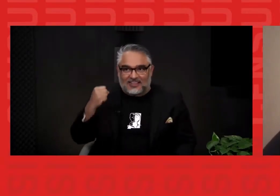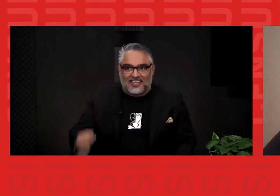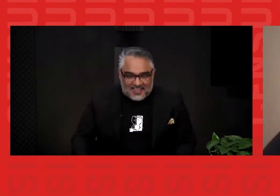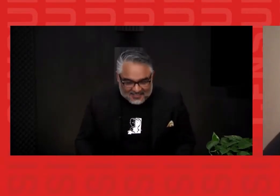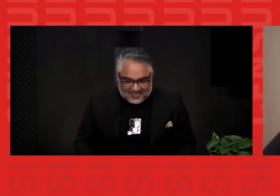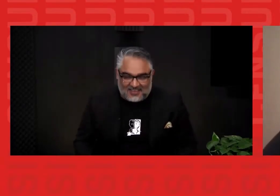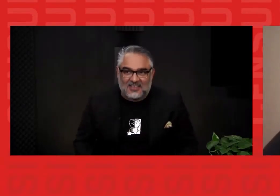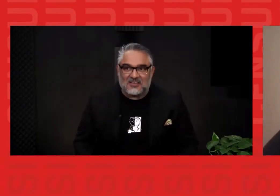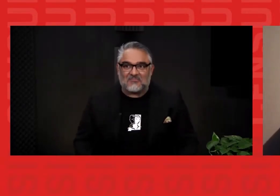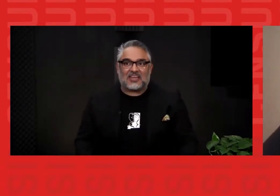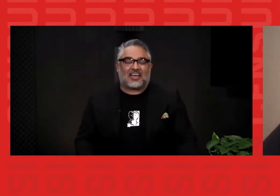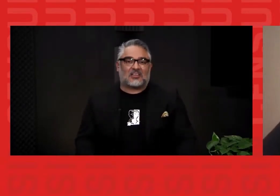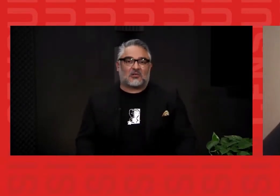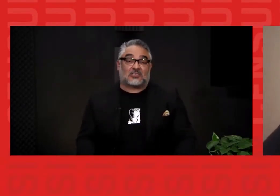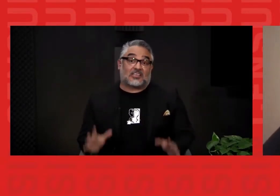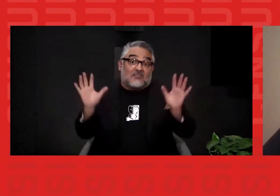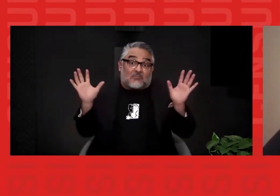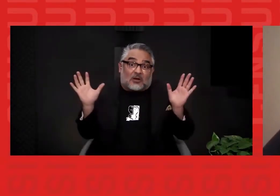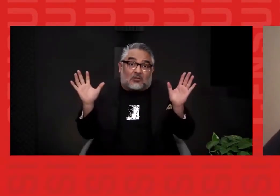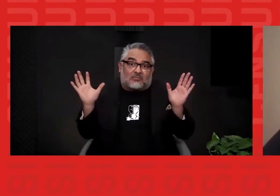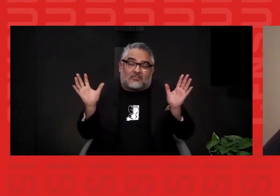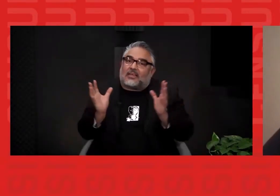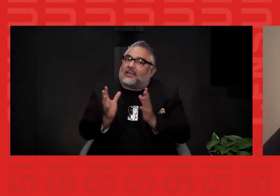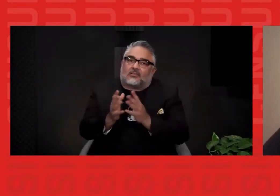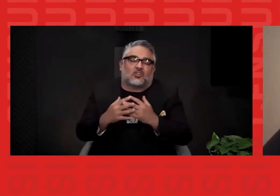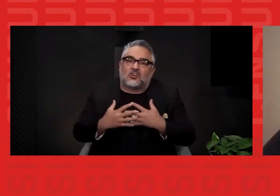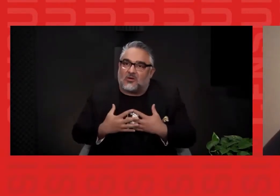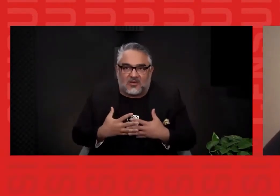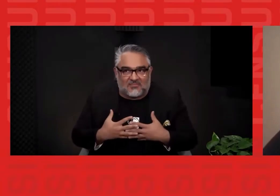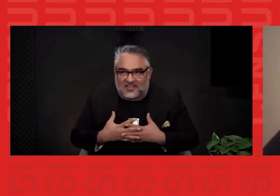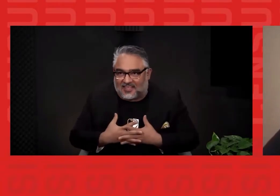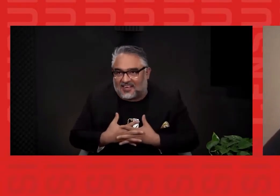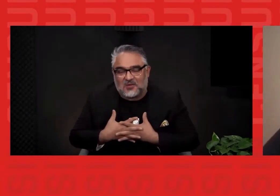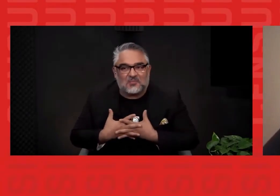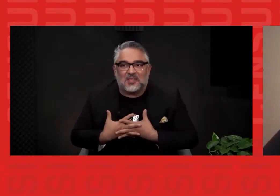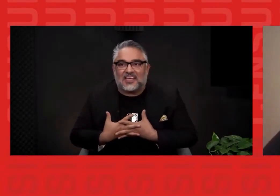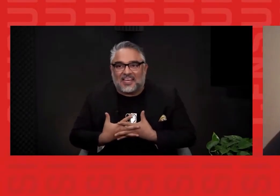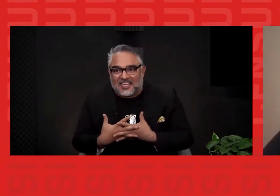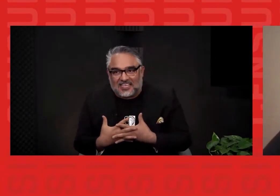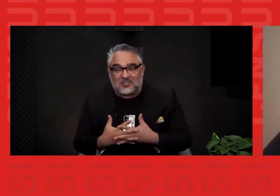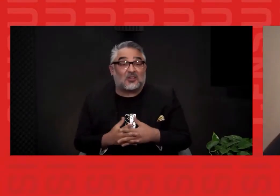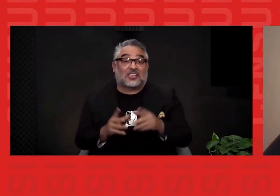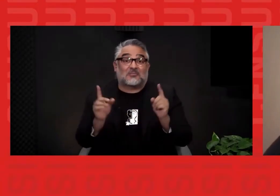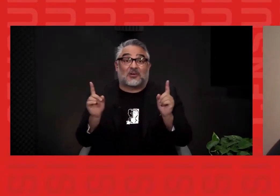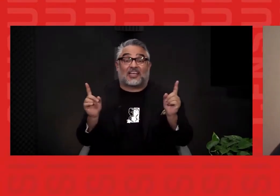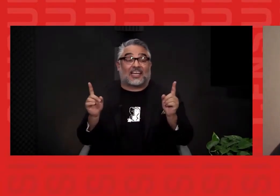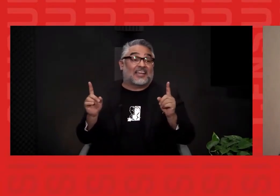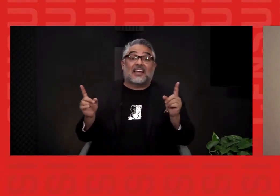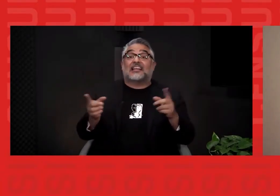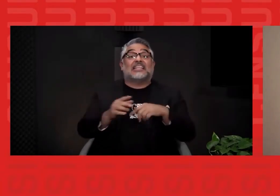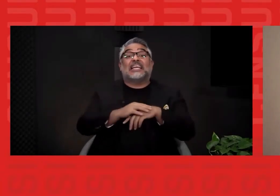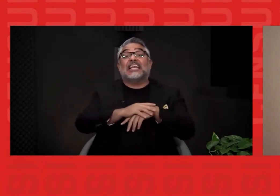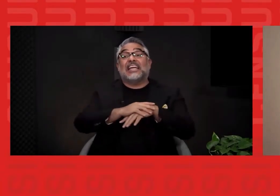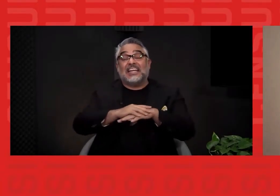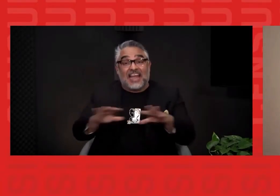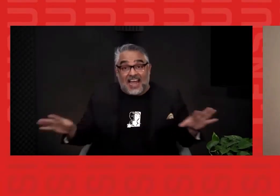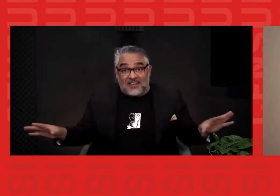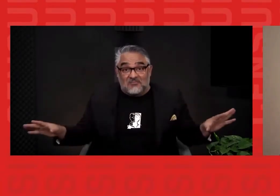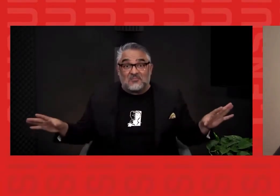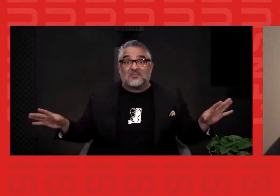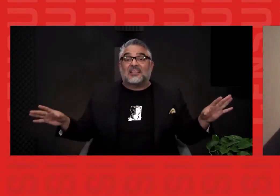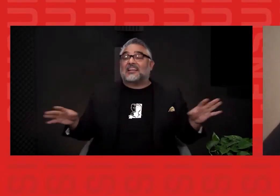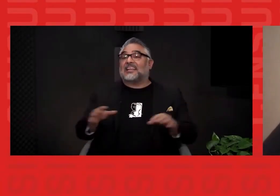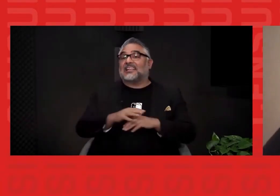tambor batiente, mi querido Luis Guillermo, pero yo no me voy a meter en esas cosas porque ni